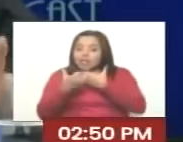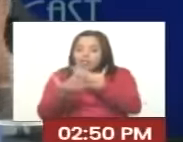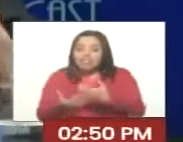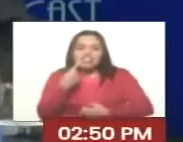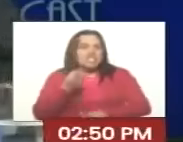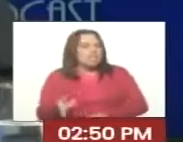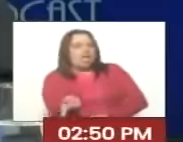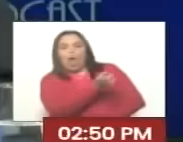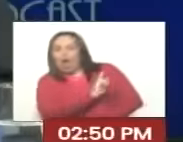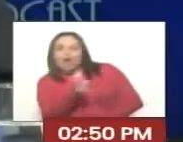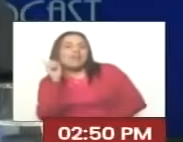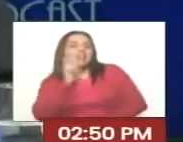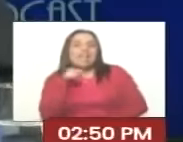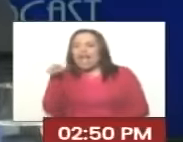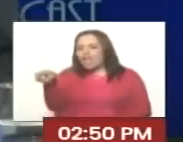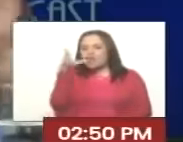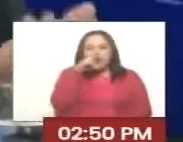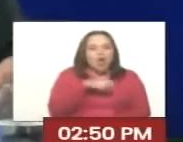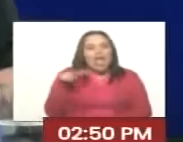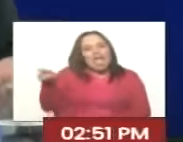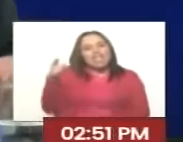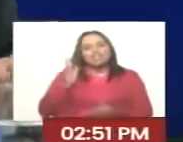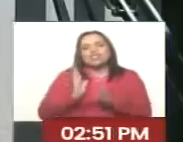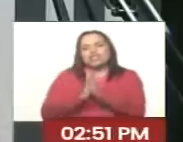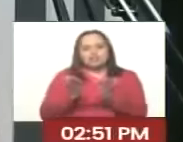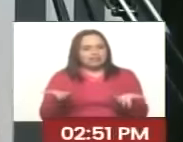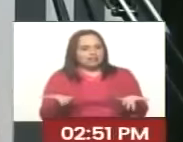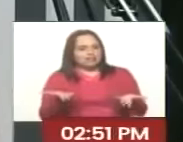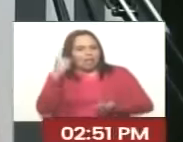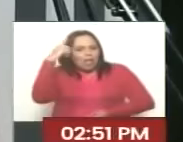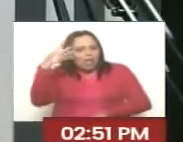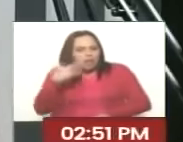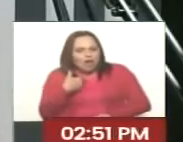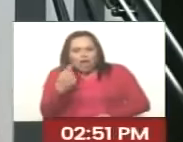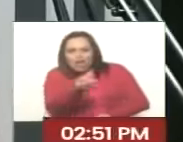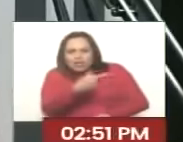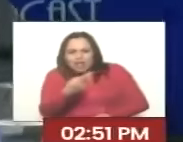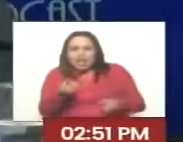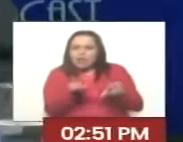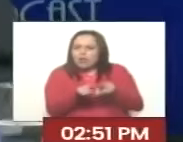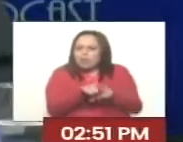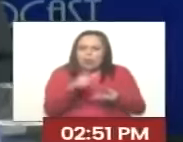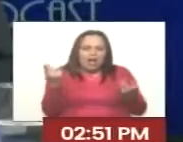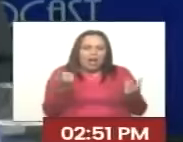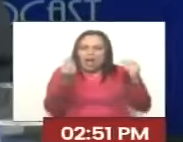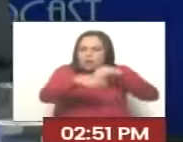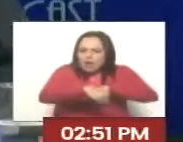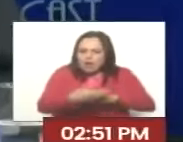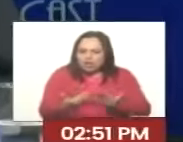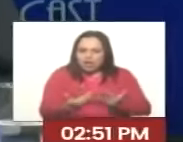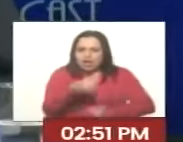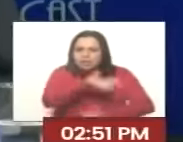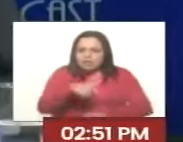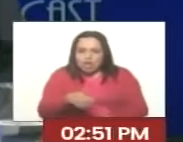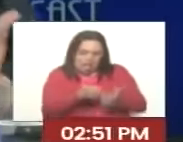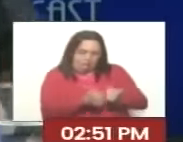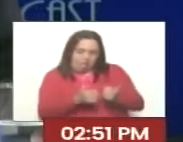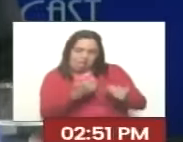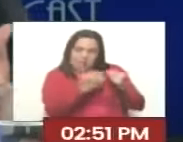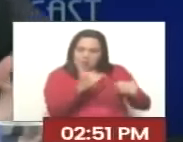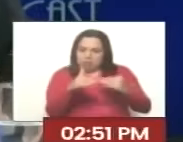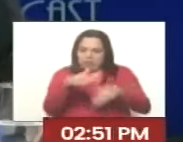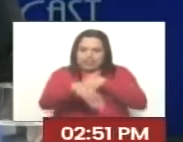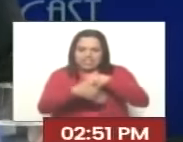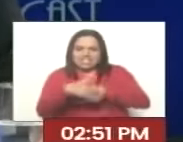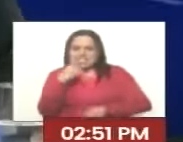no, ellos no fueron. Pero Dios mío, ustedes entonces son cómplices. Ese poco de gente que se pone a escribir